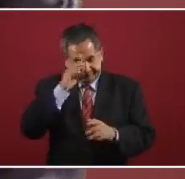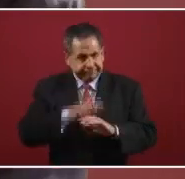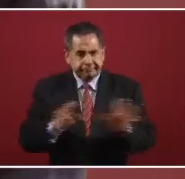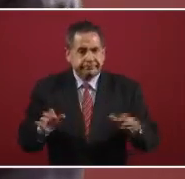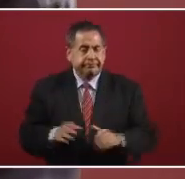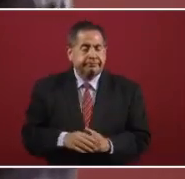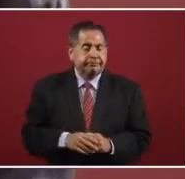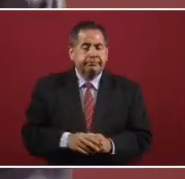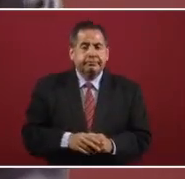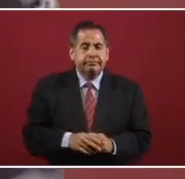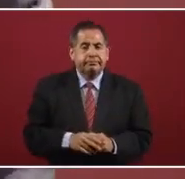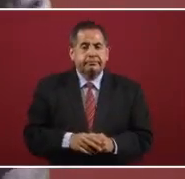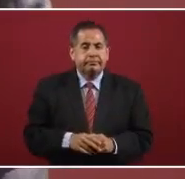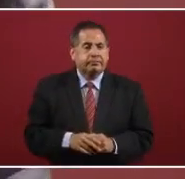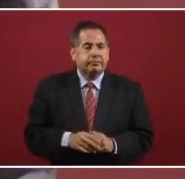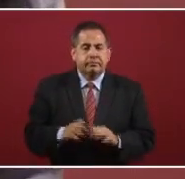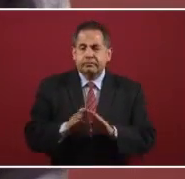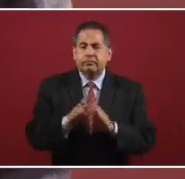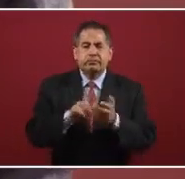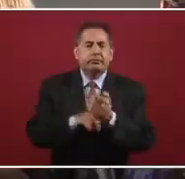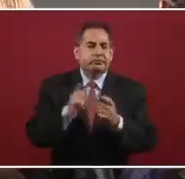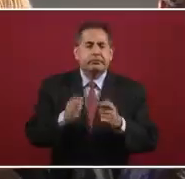Por eso, este